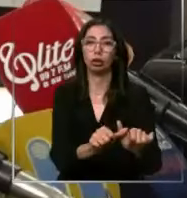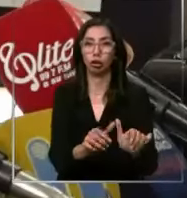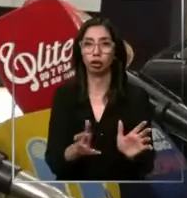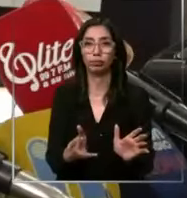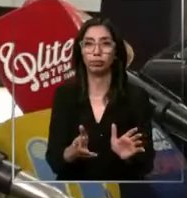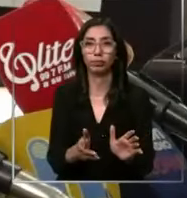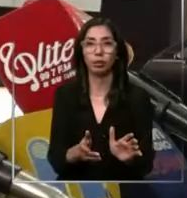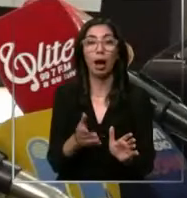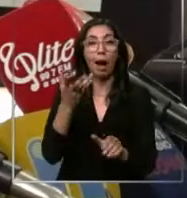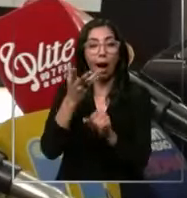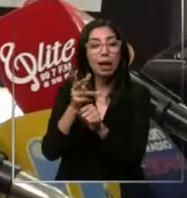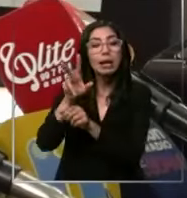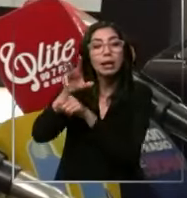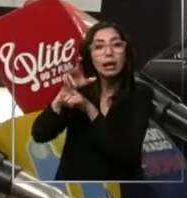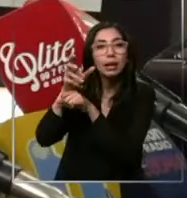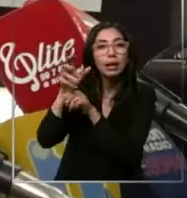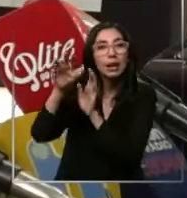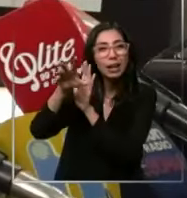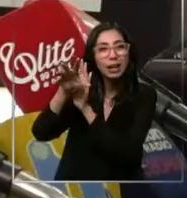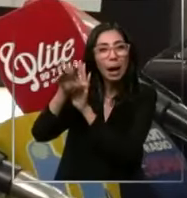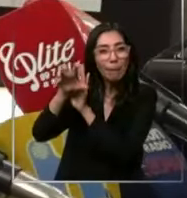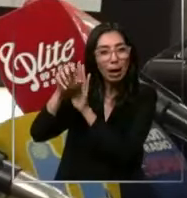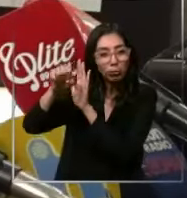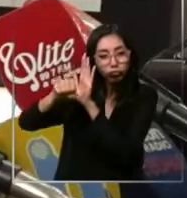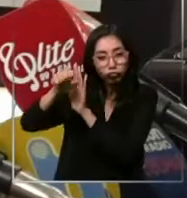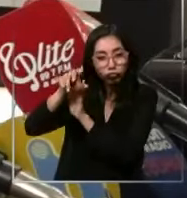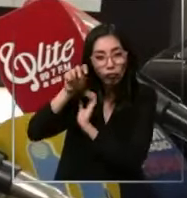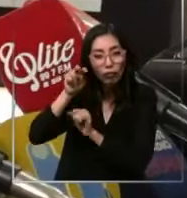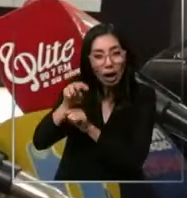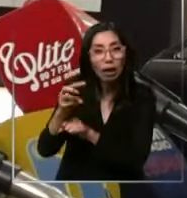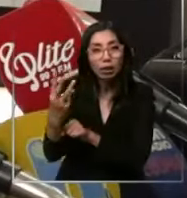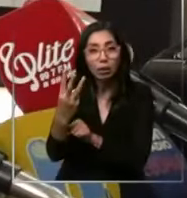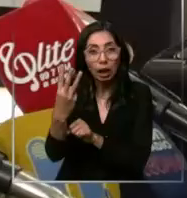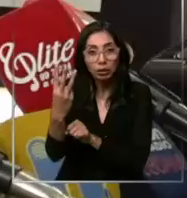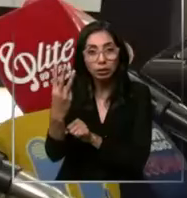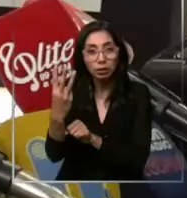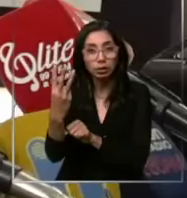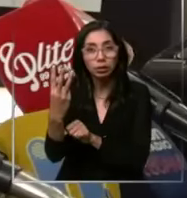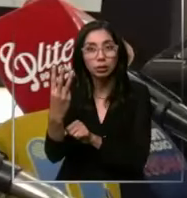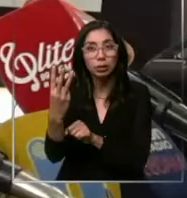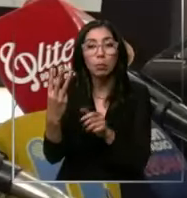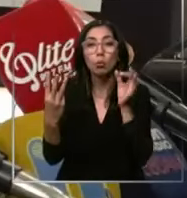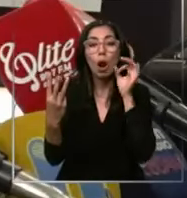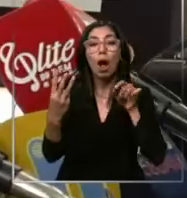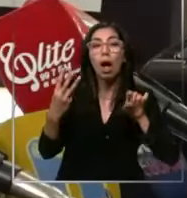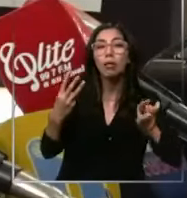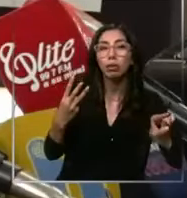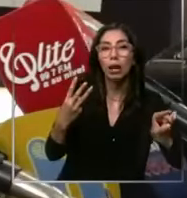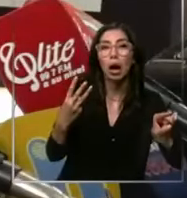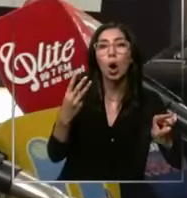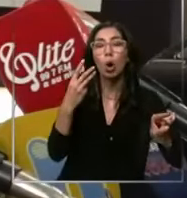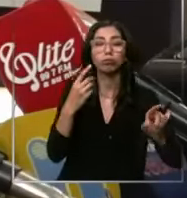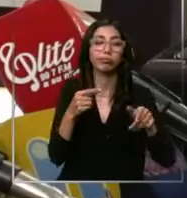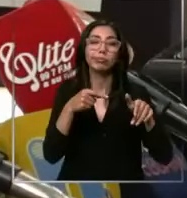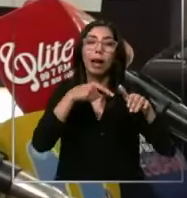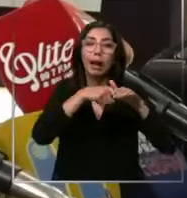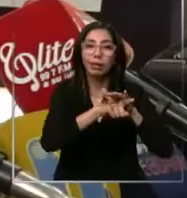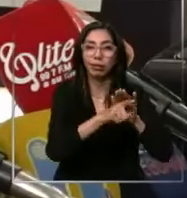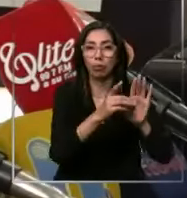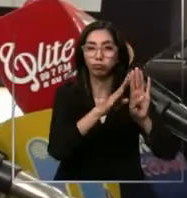a los tres afuera el uno cuando entra y los otros que se quedan afuera de la de la suit Y